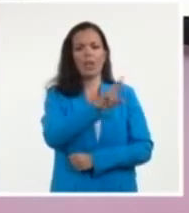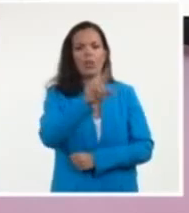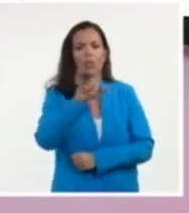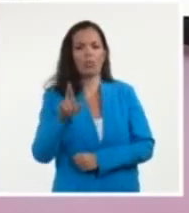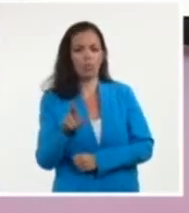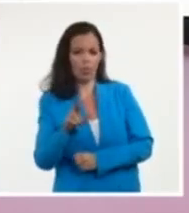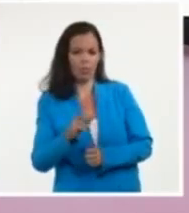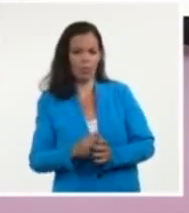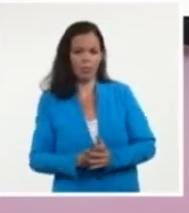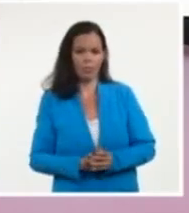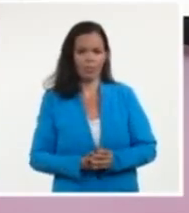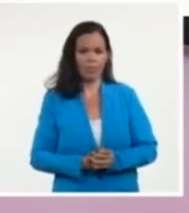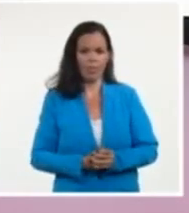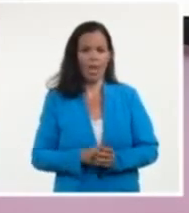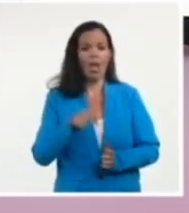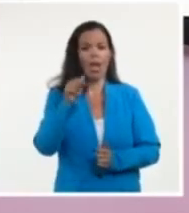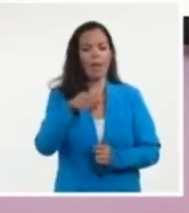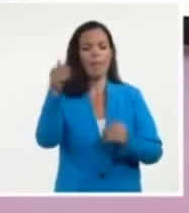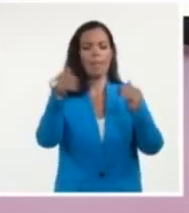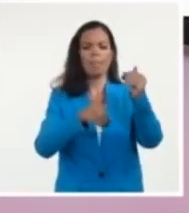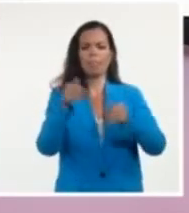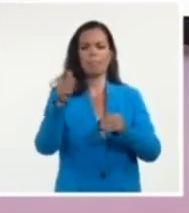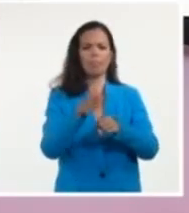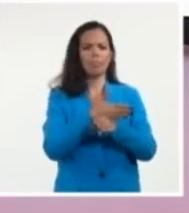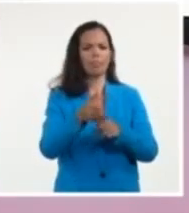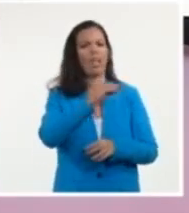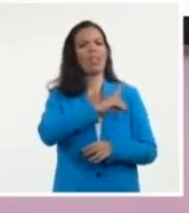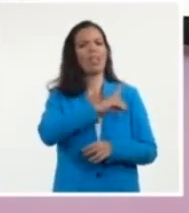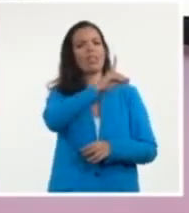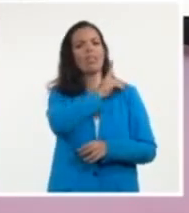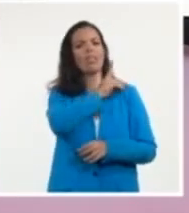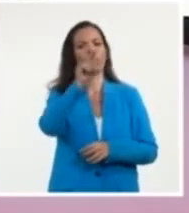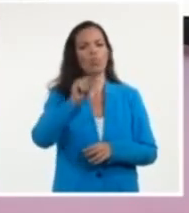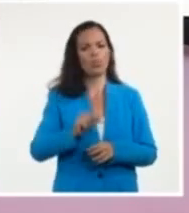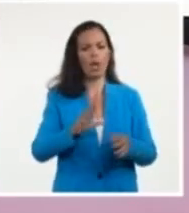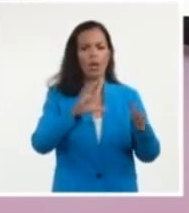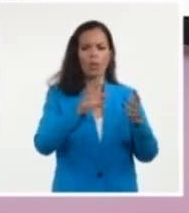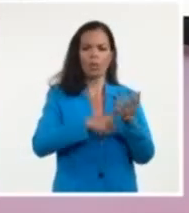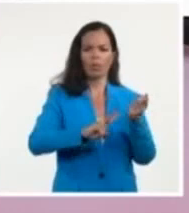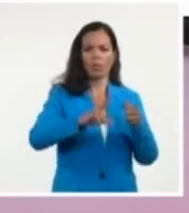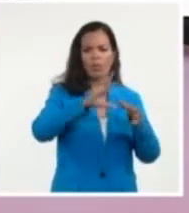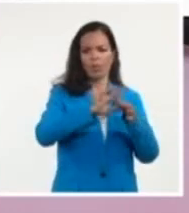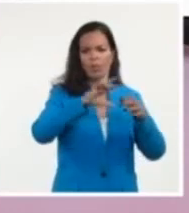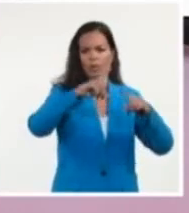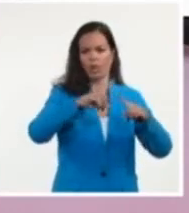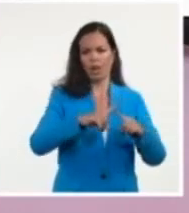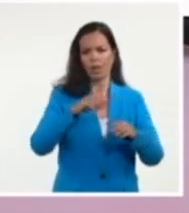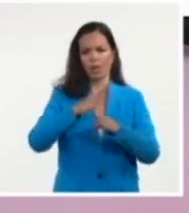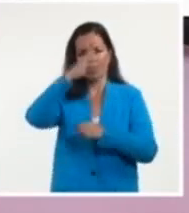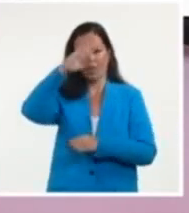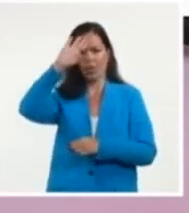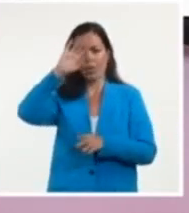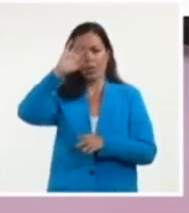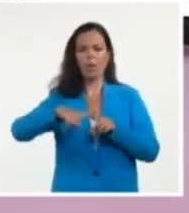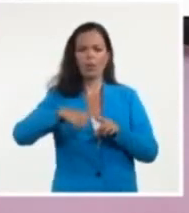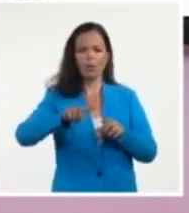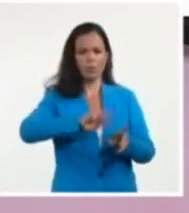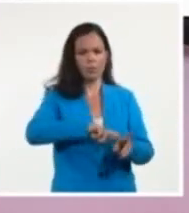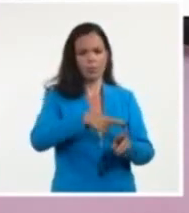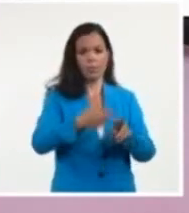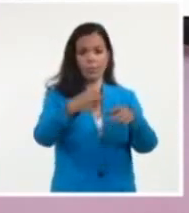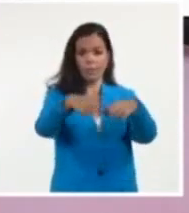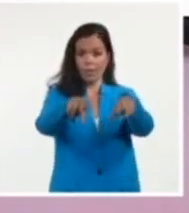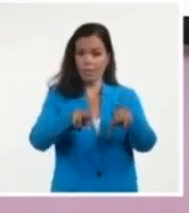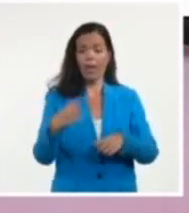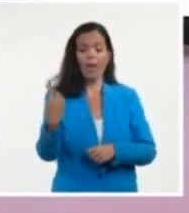Antonio Maceo Grajales, estuvieron presentes diputados de Guantánamo y Santiago de Cuba, junto a representantes de la Asamblea Nacional, los